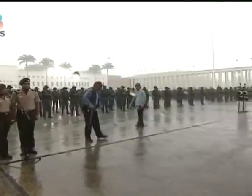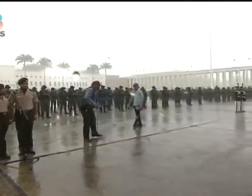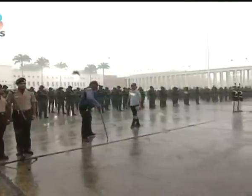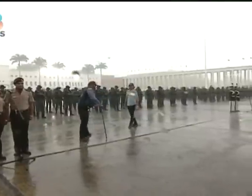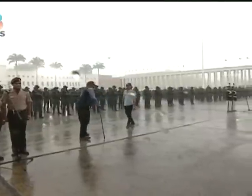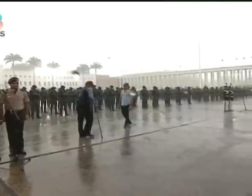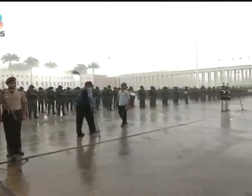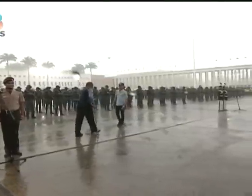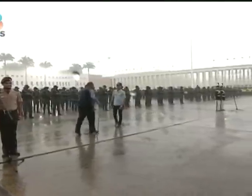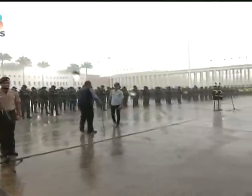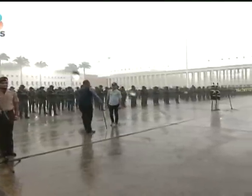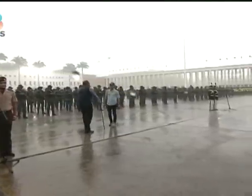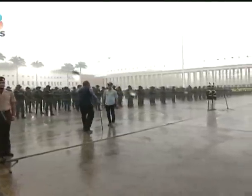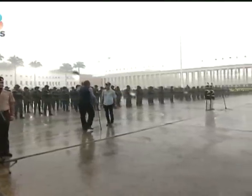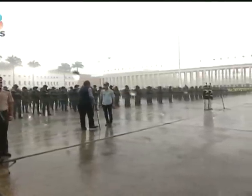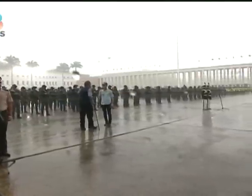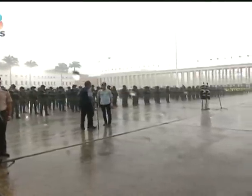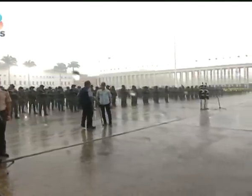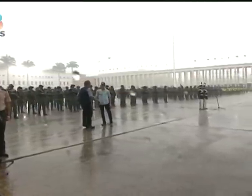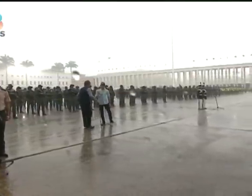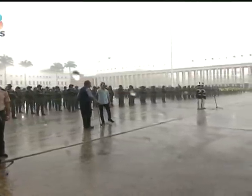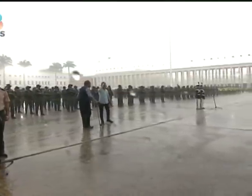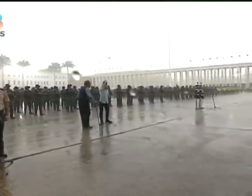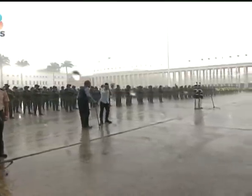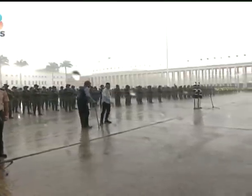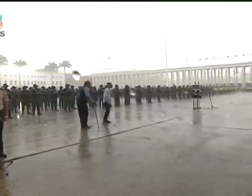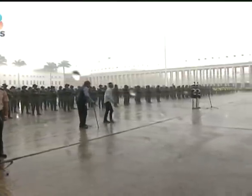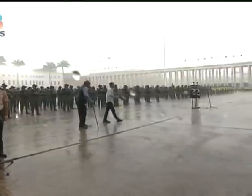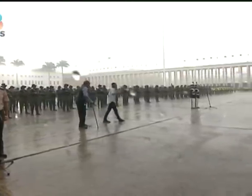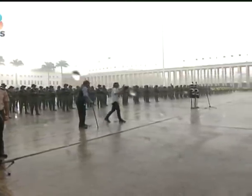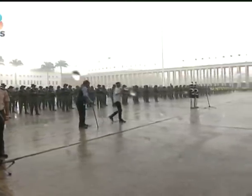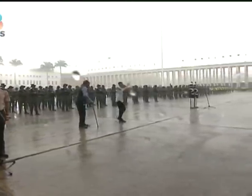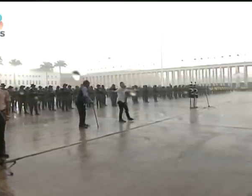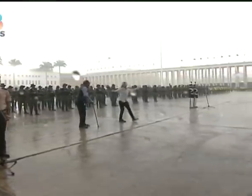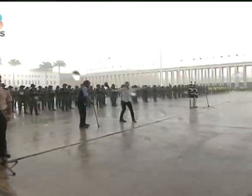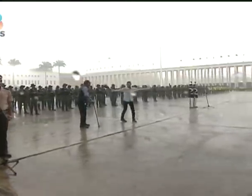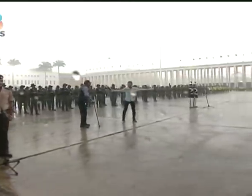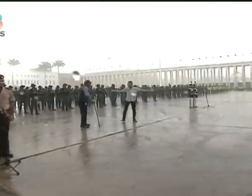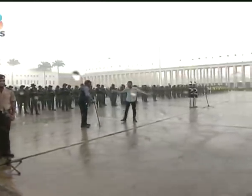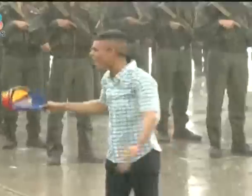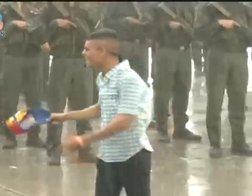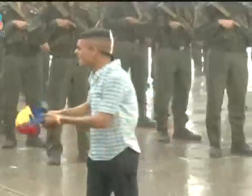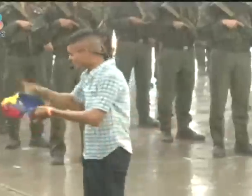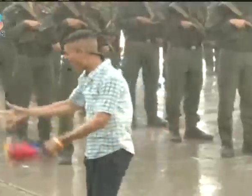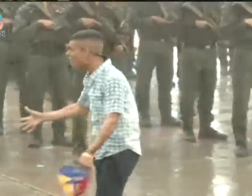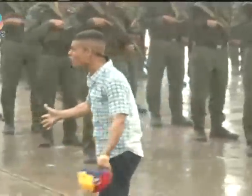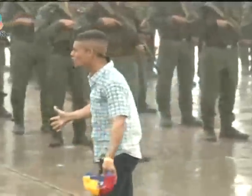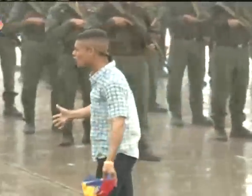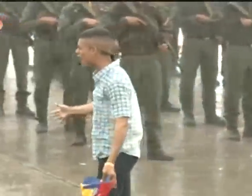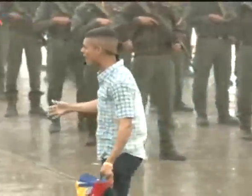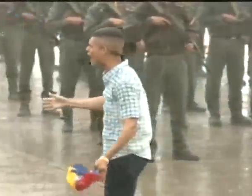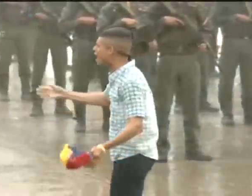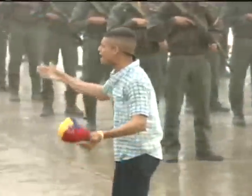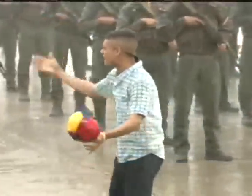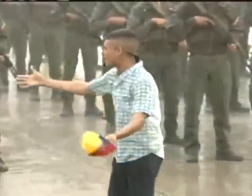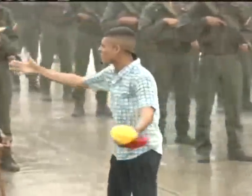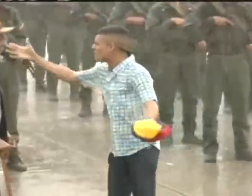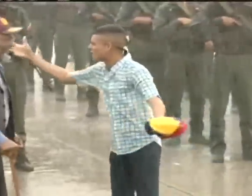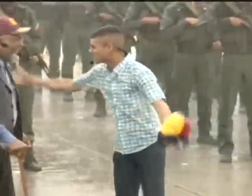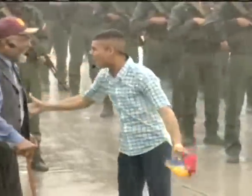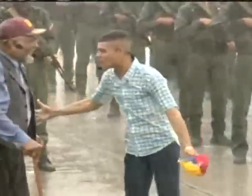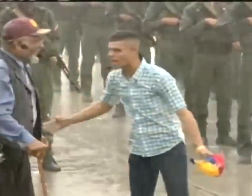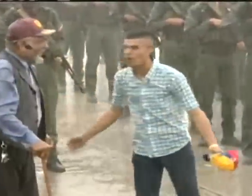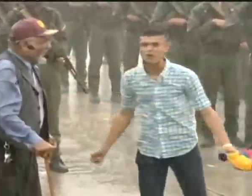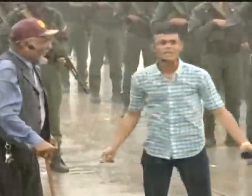forma, bueno, lo mejor posible, pues. Eso sí, vivir en una patria digna y soberana, revolucionaria,